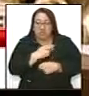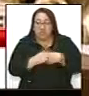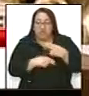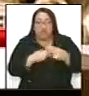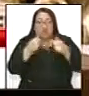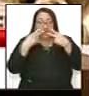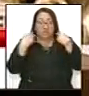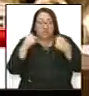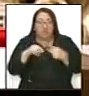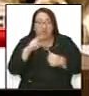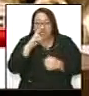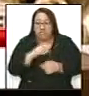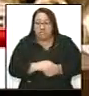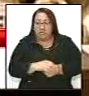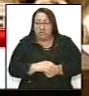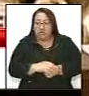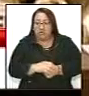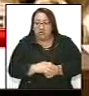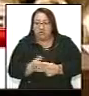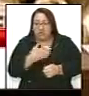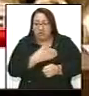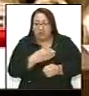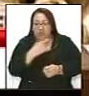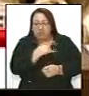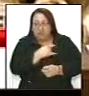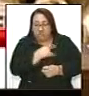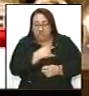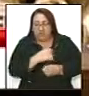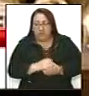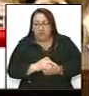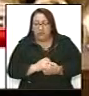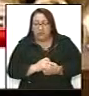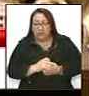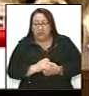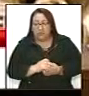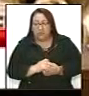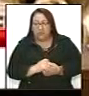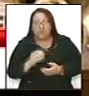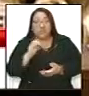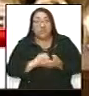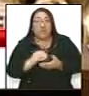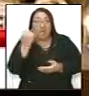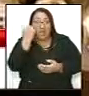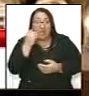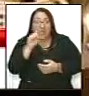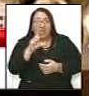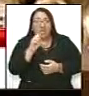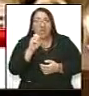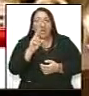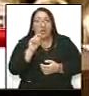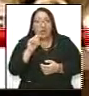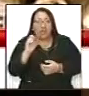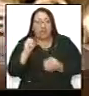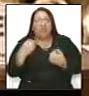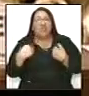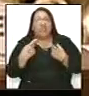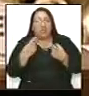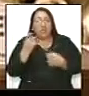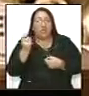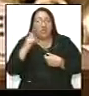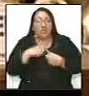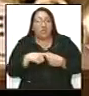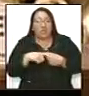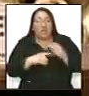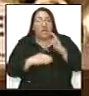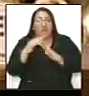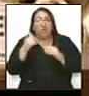de la Amazonía Peruana, que era la universidad, digamos, más antigua de Loreto, tenía una filial en